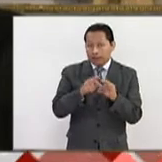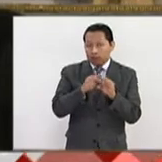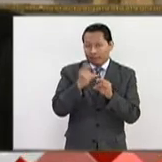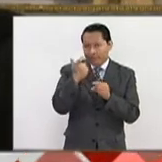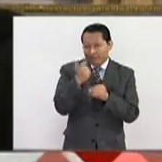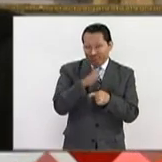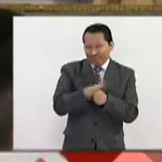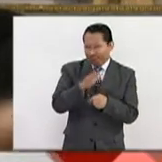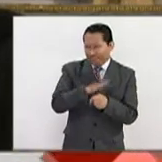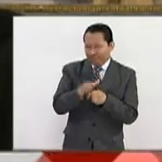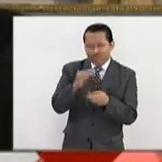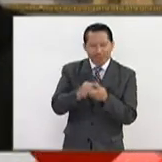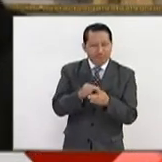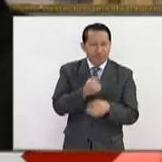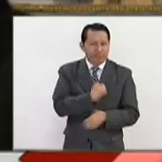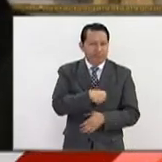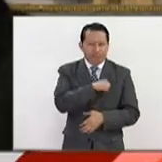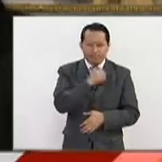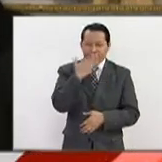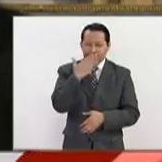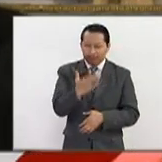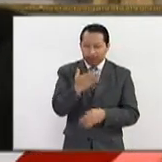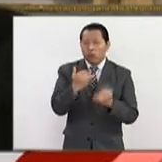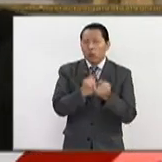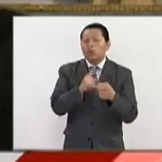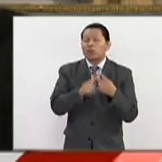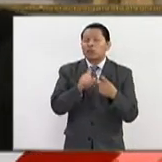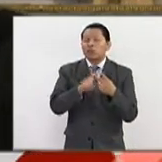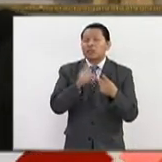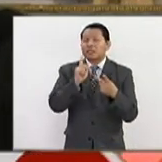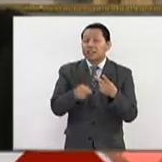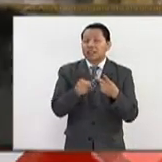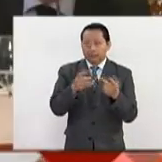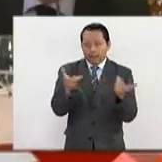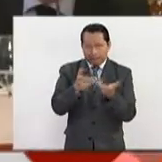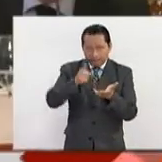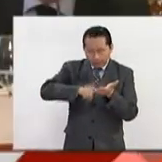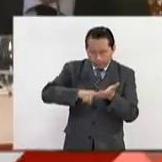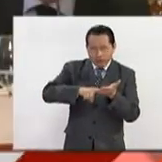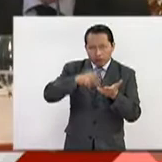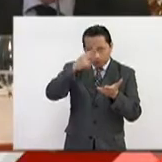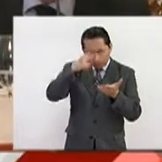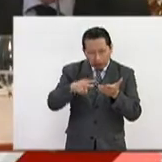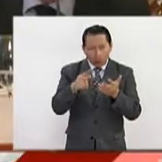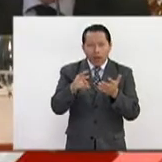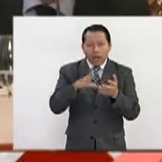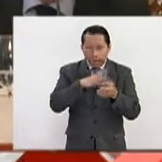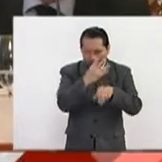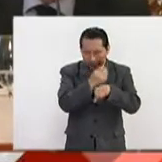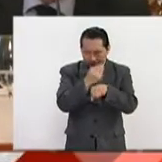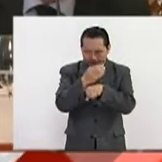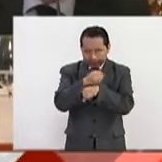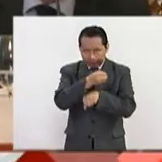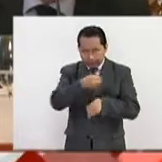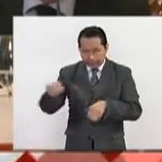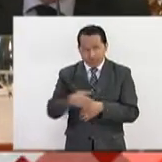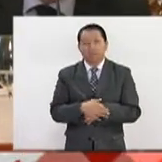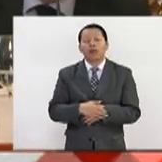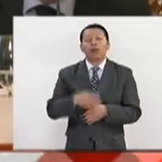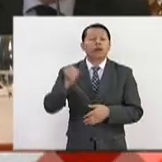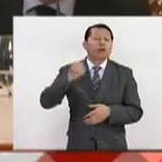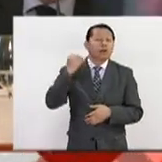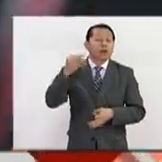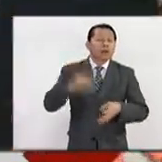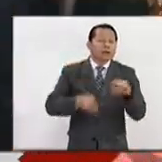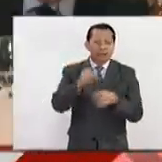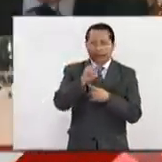estable, un entorno macroeconómico sano y, número dos, las reformas estructurales. Al participar en el foro Tribuna Americana EFE,